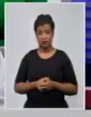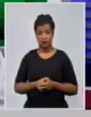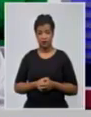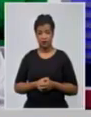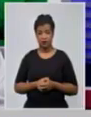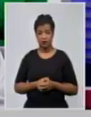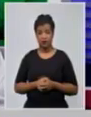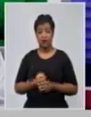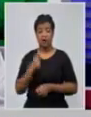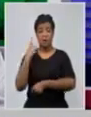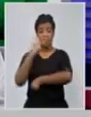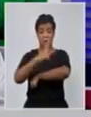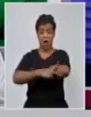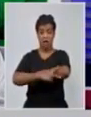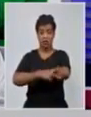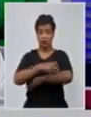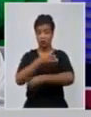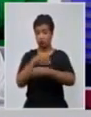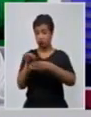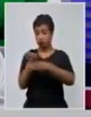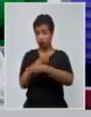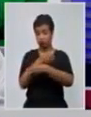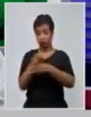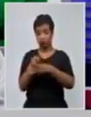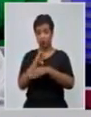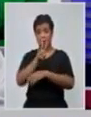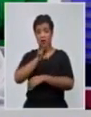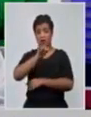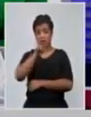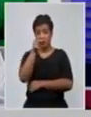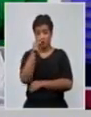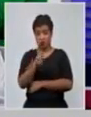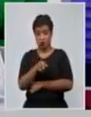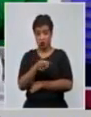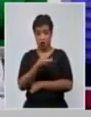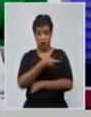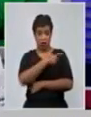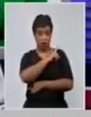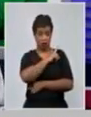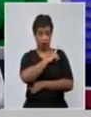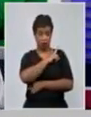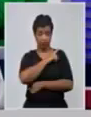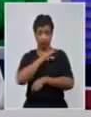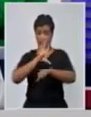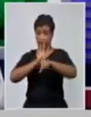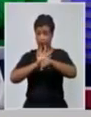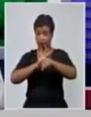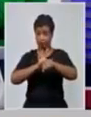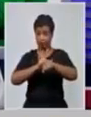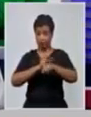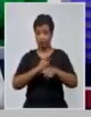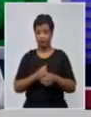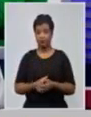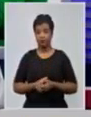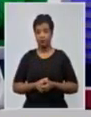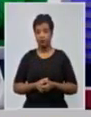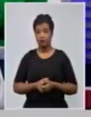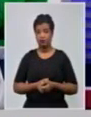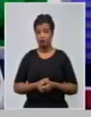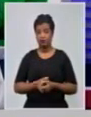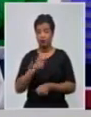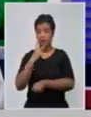Por países, los 26 pacientes que se diagnosticaron en el día de ayer con